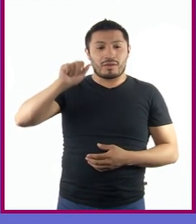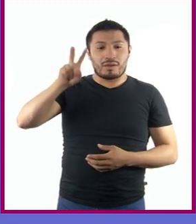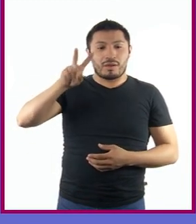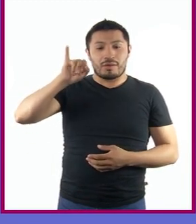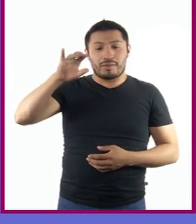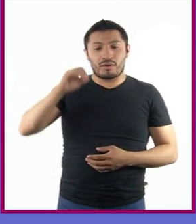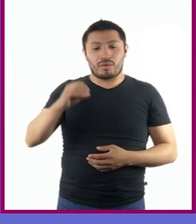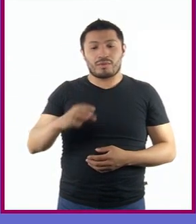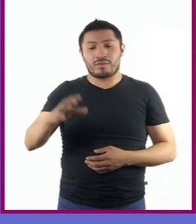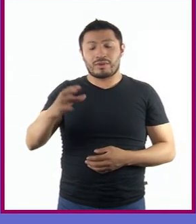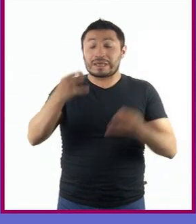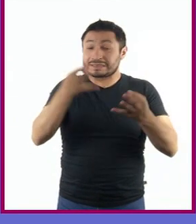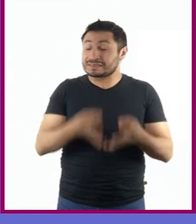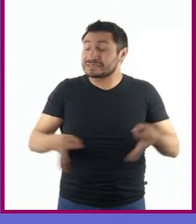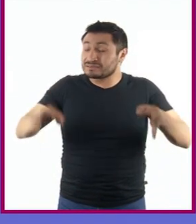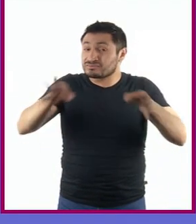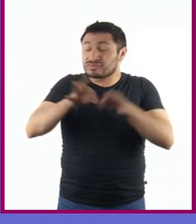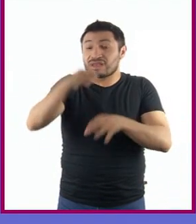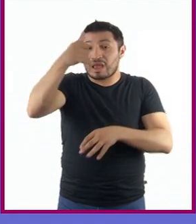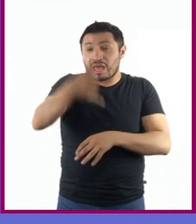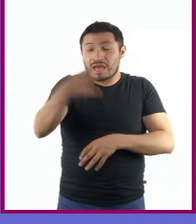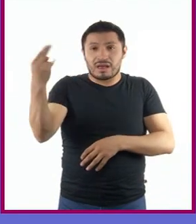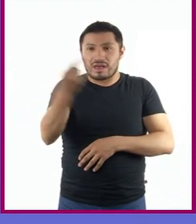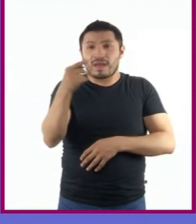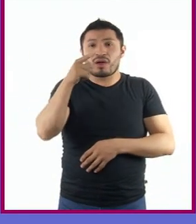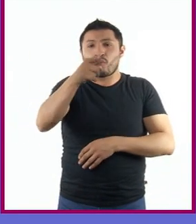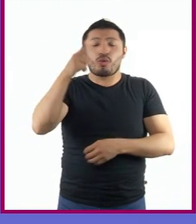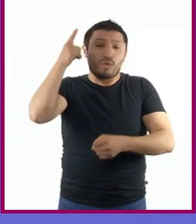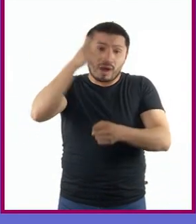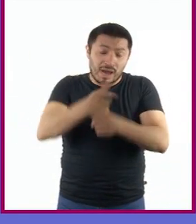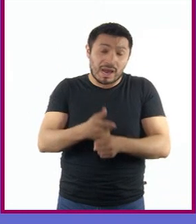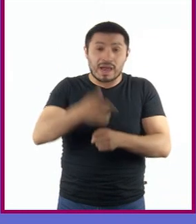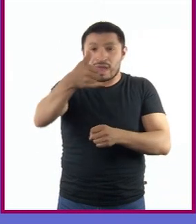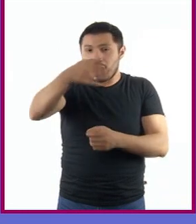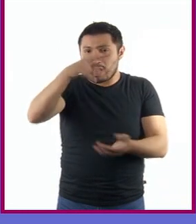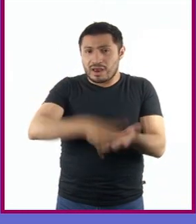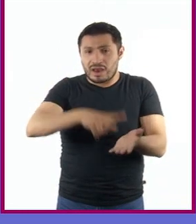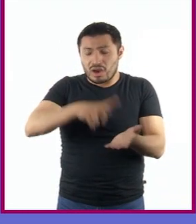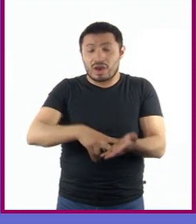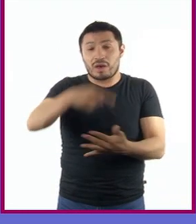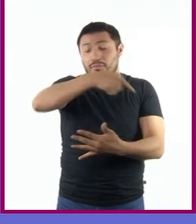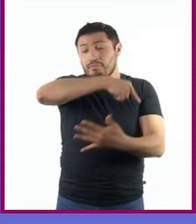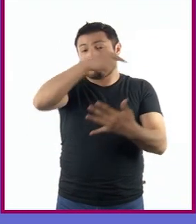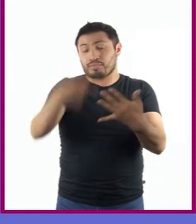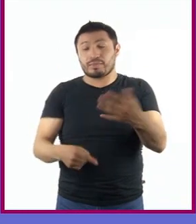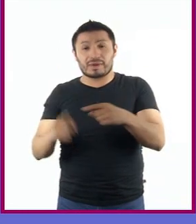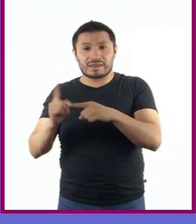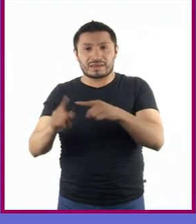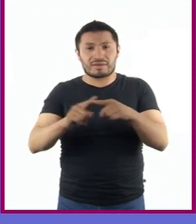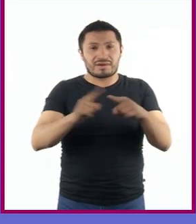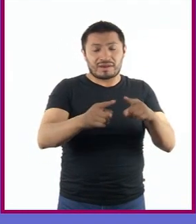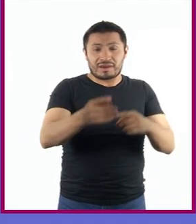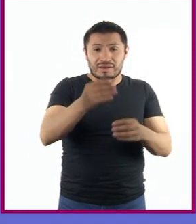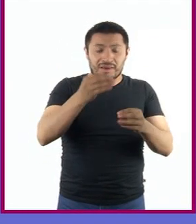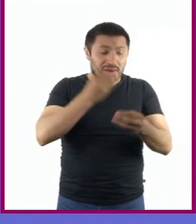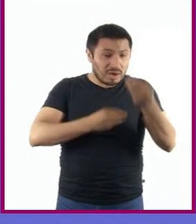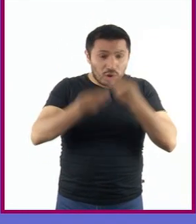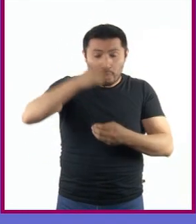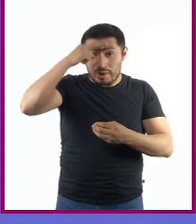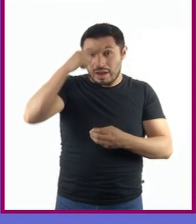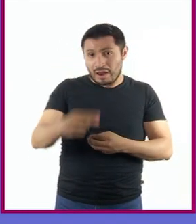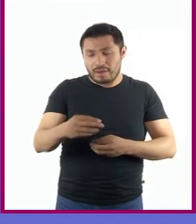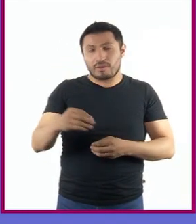consideramos necesario e importante identificar y revalorar la diversidad de alimentos regionales de México, ya que todos